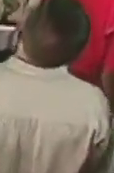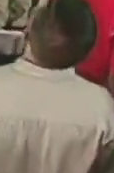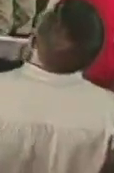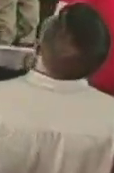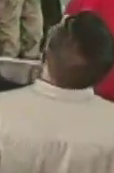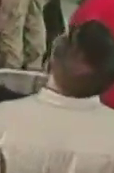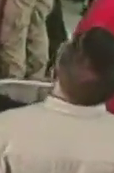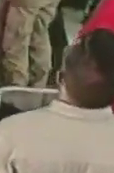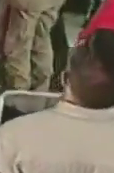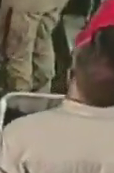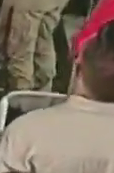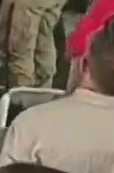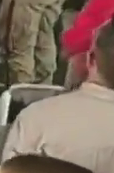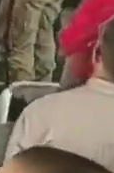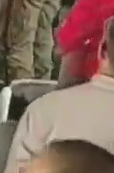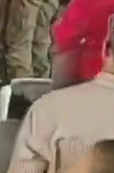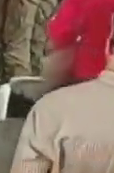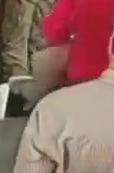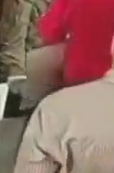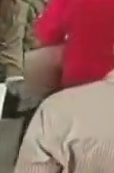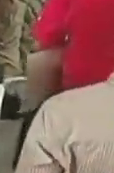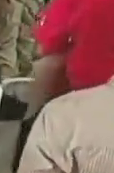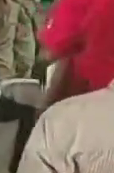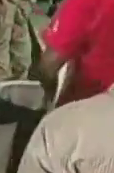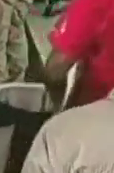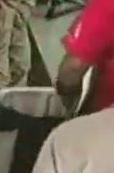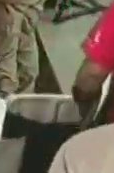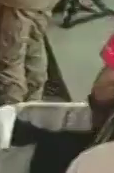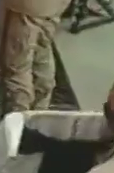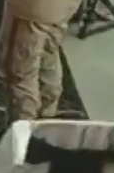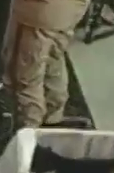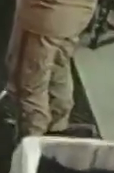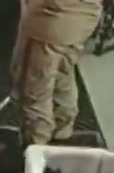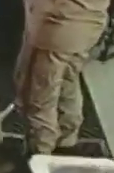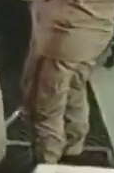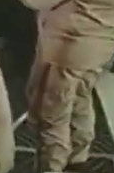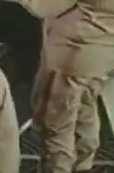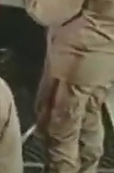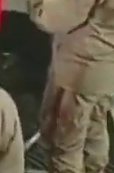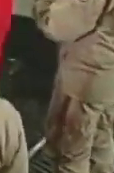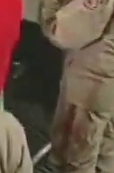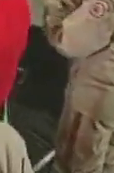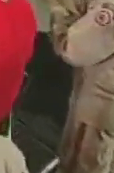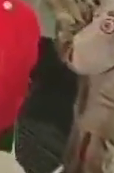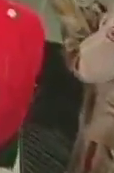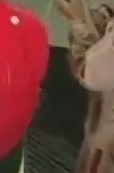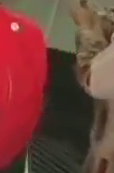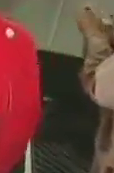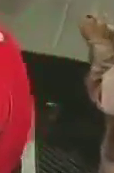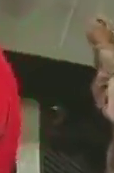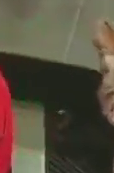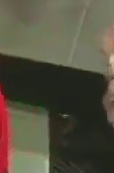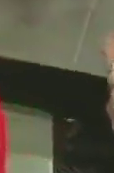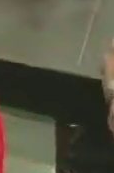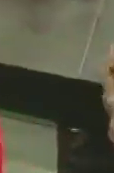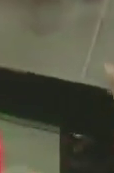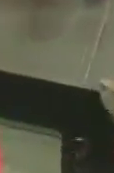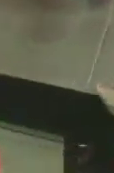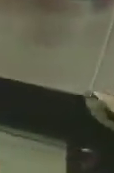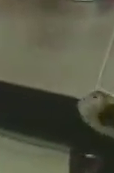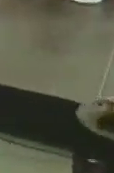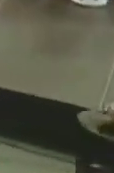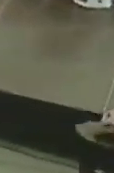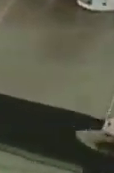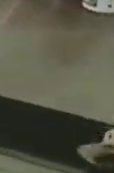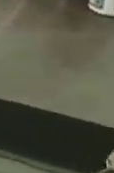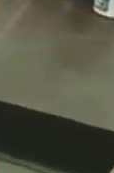la petroquímica, importantes espacios para dar satisfacción a la demanda interna y, por supuesto,